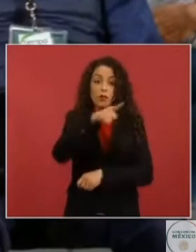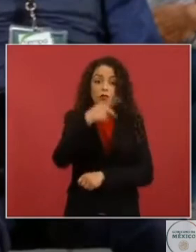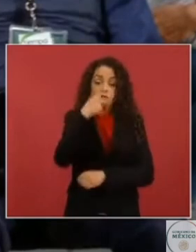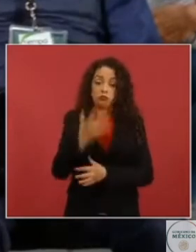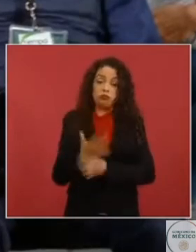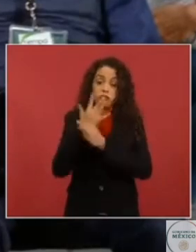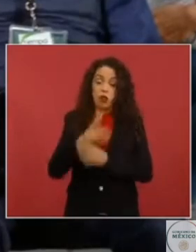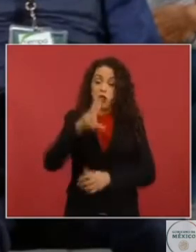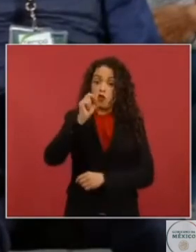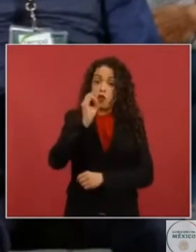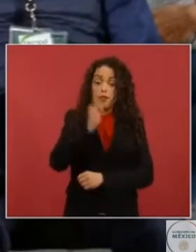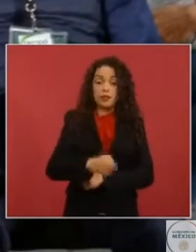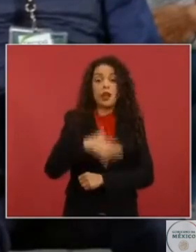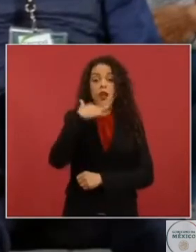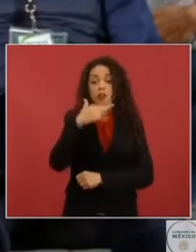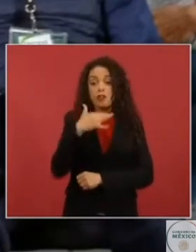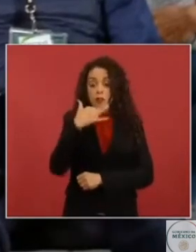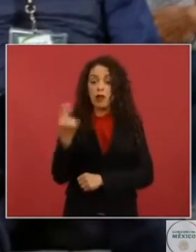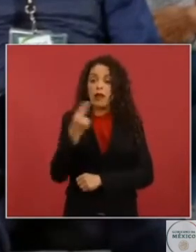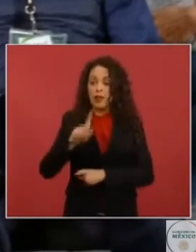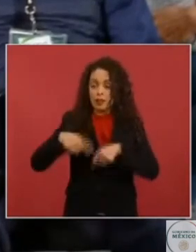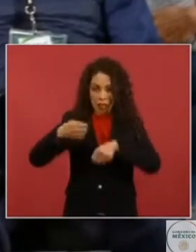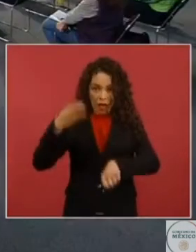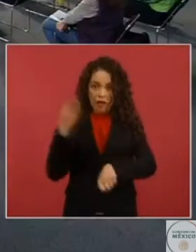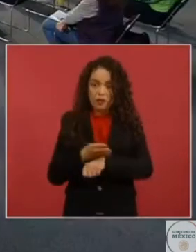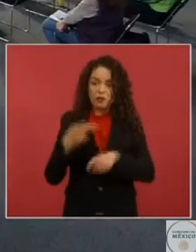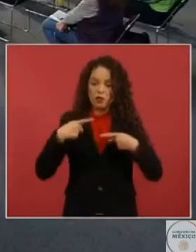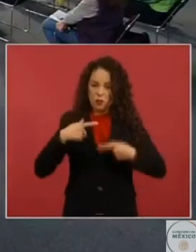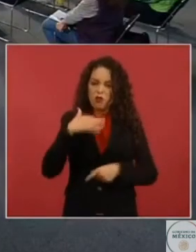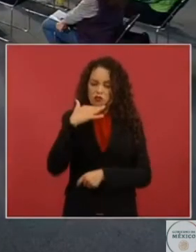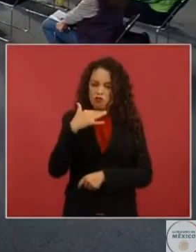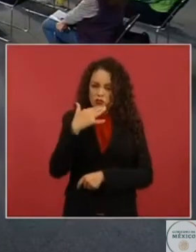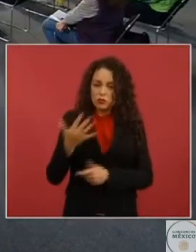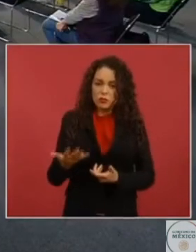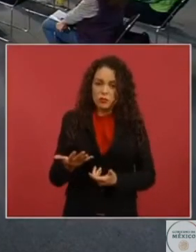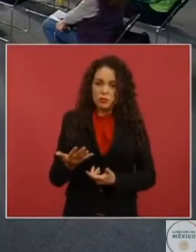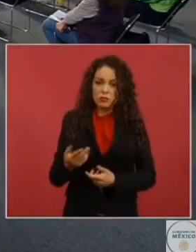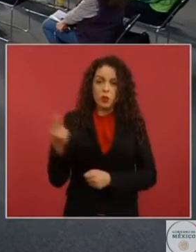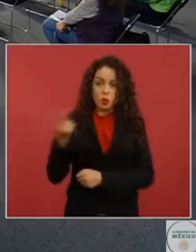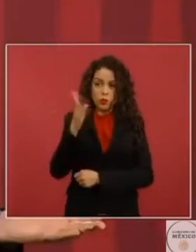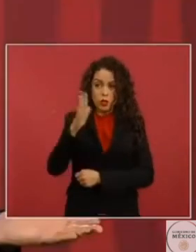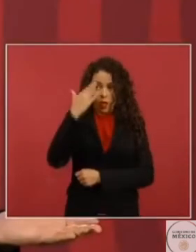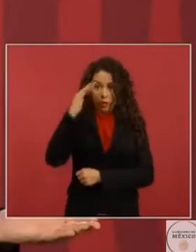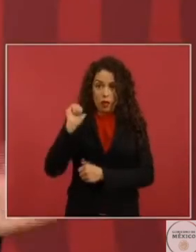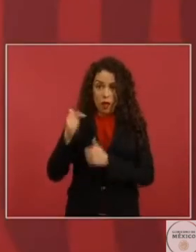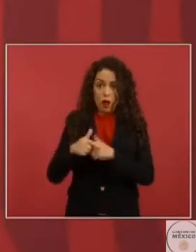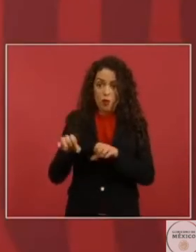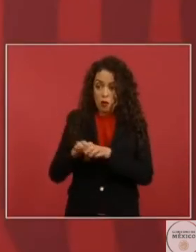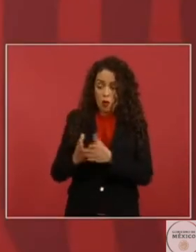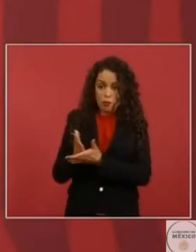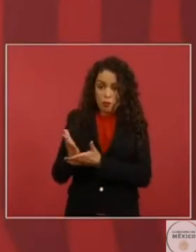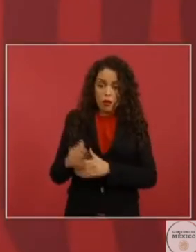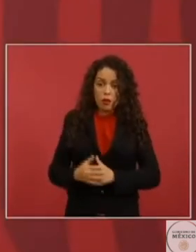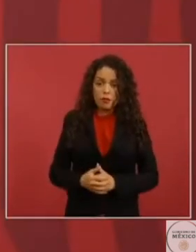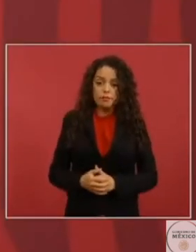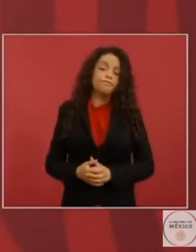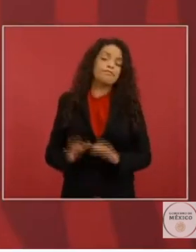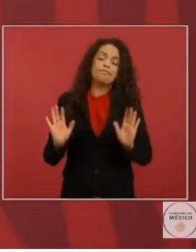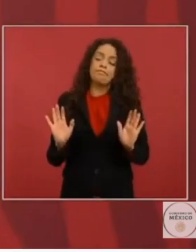¿Usted ha seguido el caso, ha pedido información al respecto? No, pero pues ya saben cuál es mi postura, ¿no?